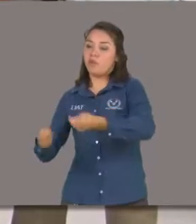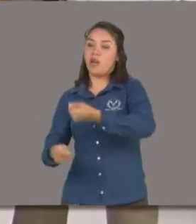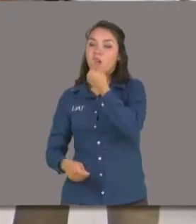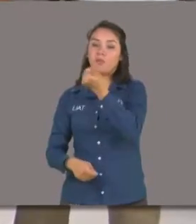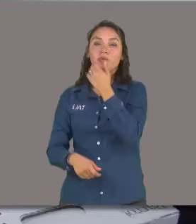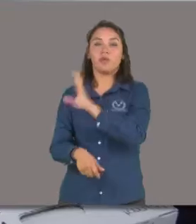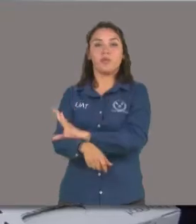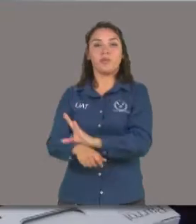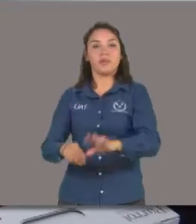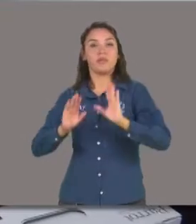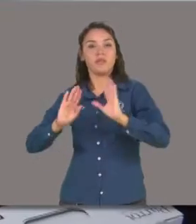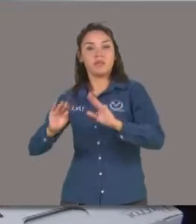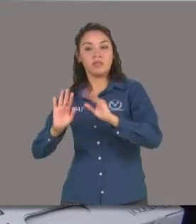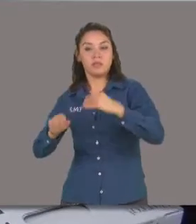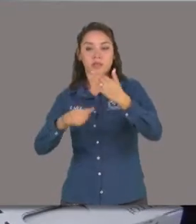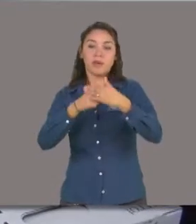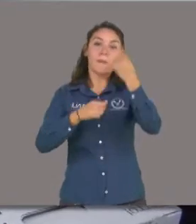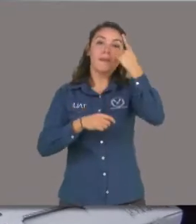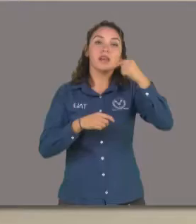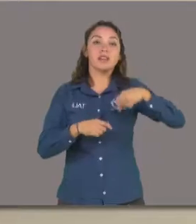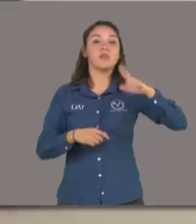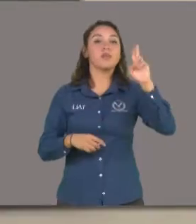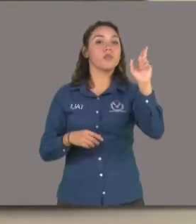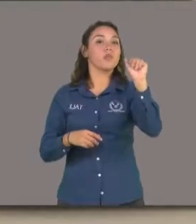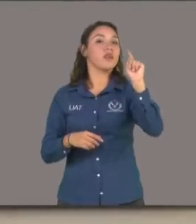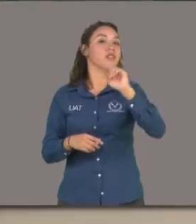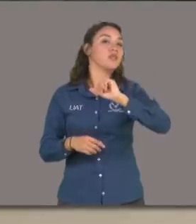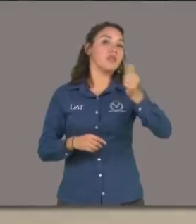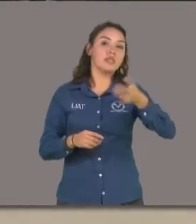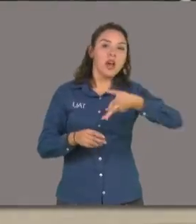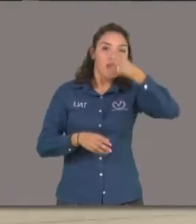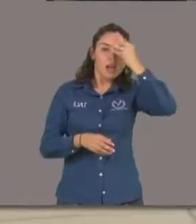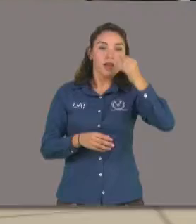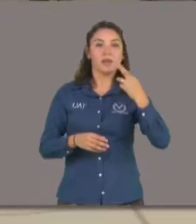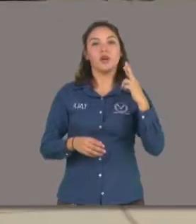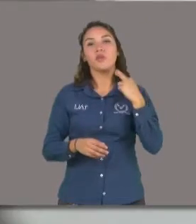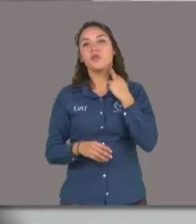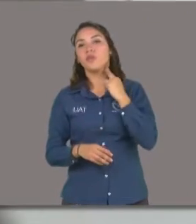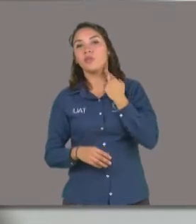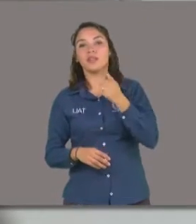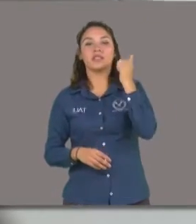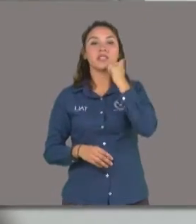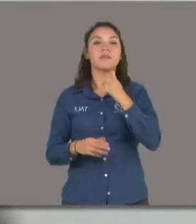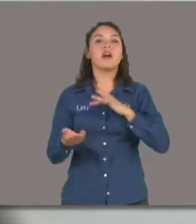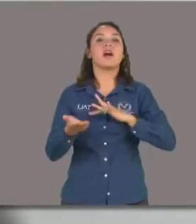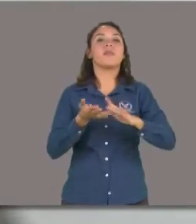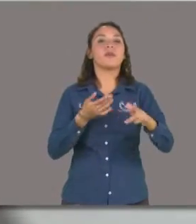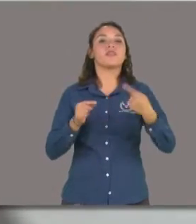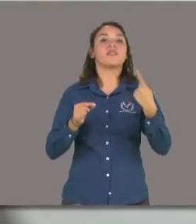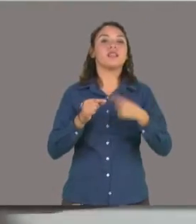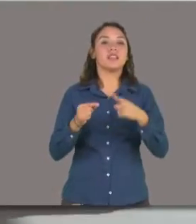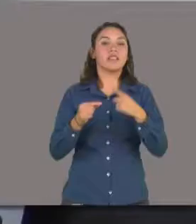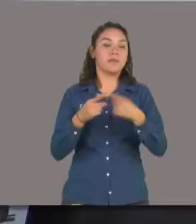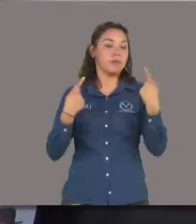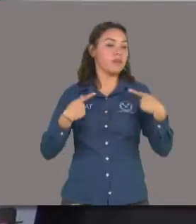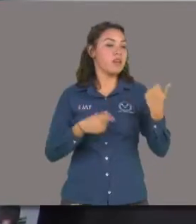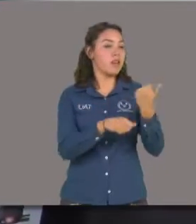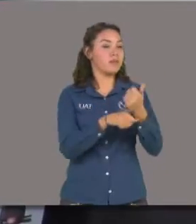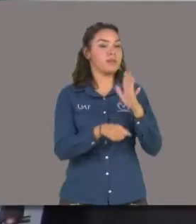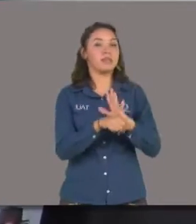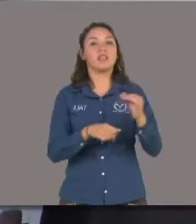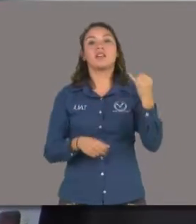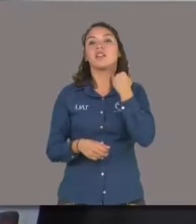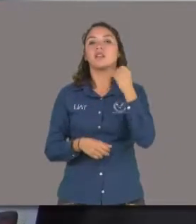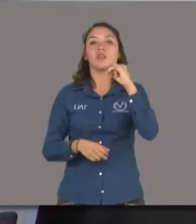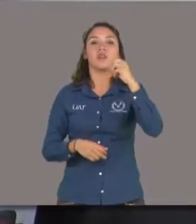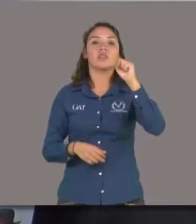concurso, ramificar la participación y presencia de la UAT en otras áreas de la inteligencia artificial, siempre con el apoyo y visto bueno de la administración a